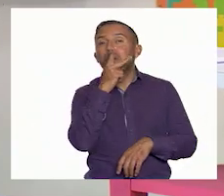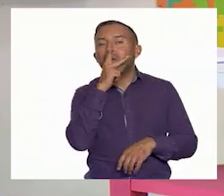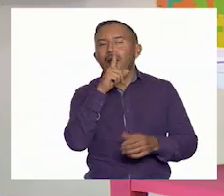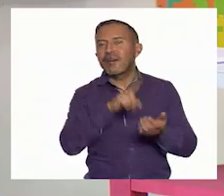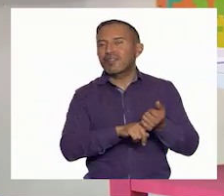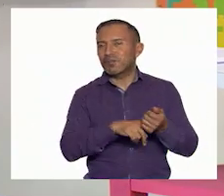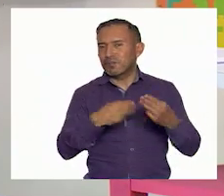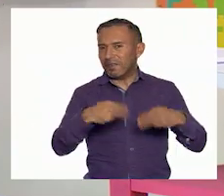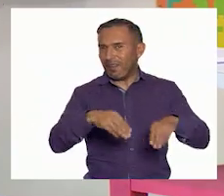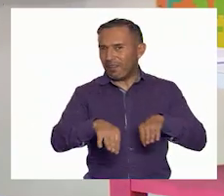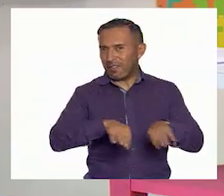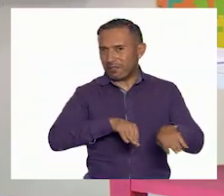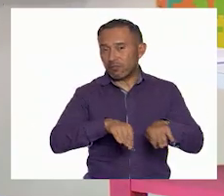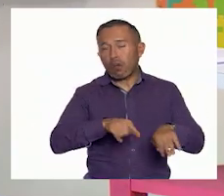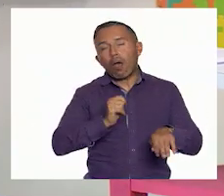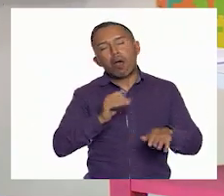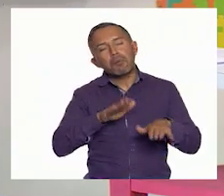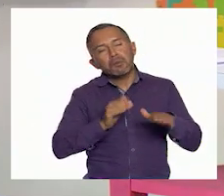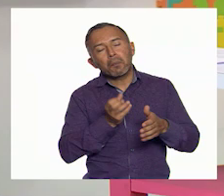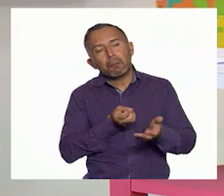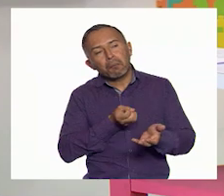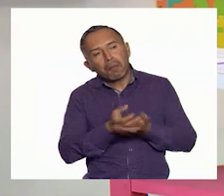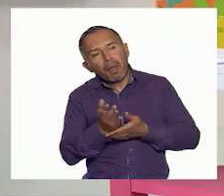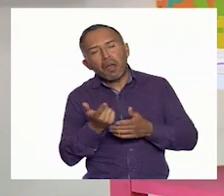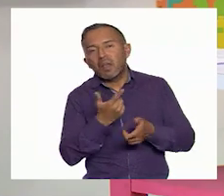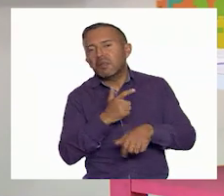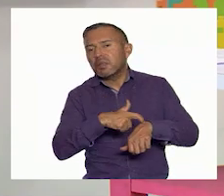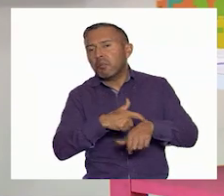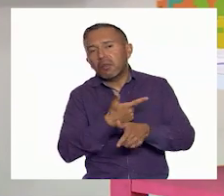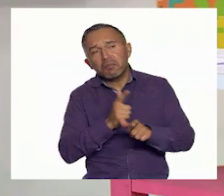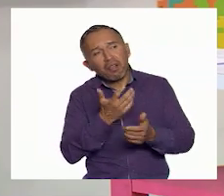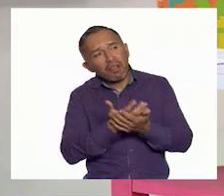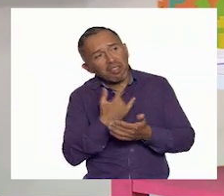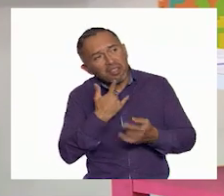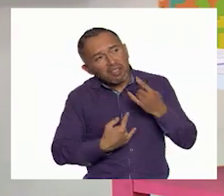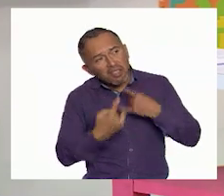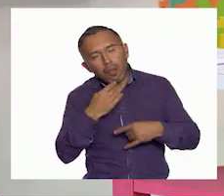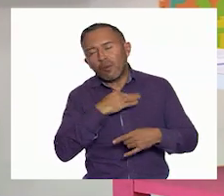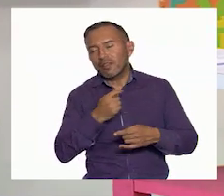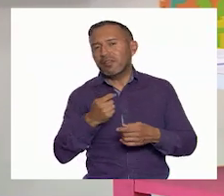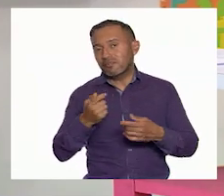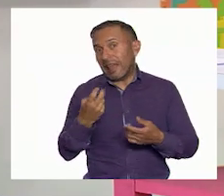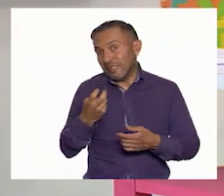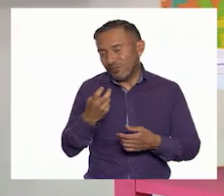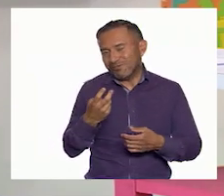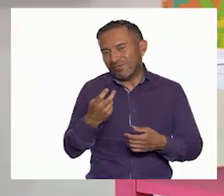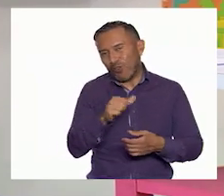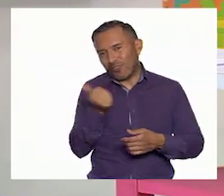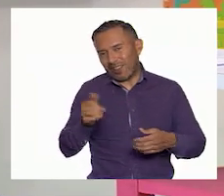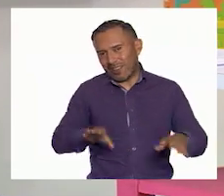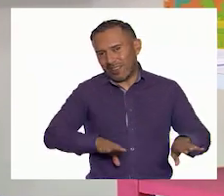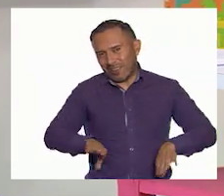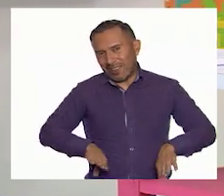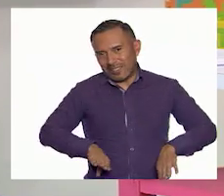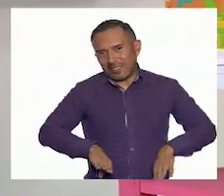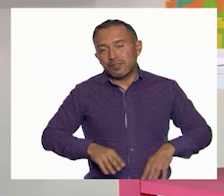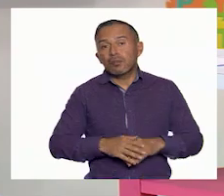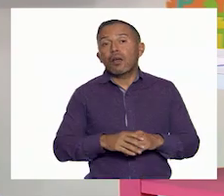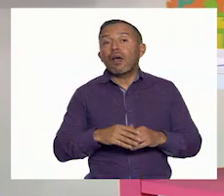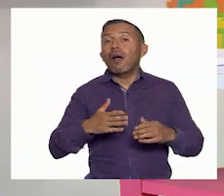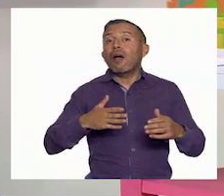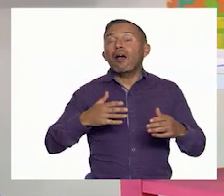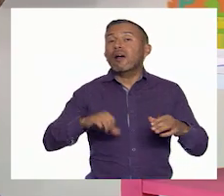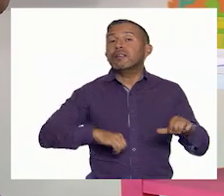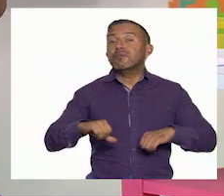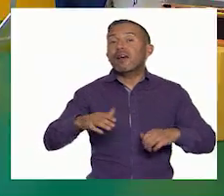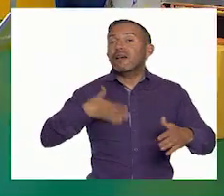aprovechaba sus ratos libres, que esa es otra característica de las actividades recreativas. Las actividades recreativas las hacemos en nuestro tiempo